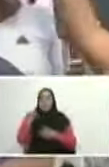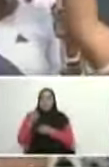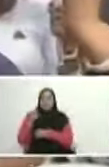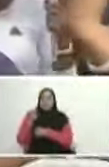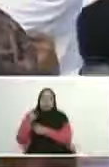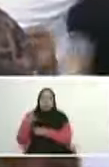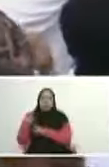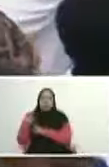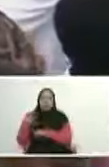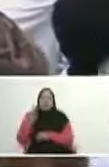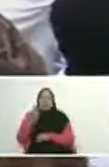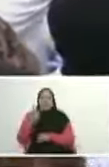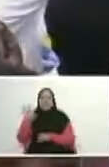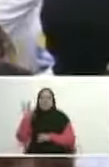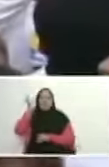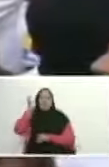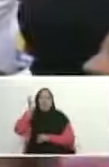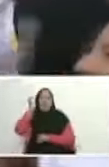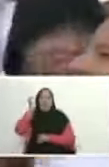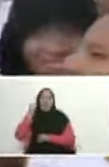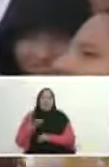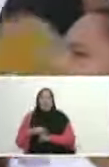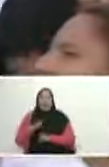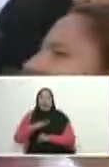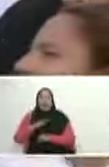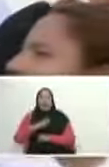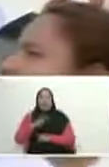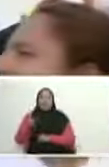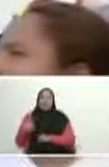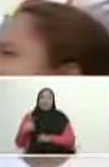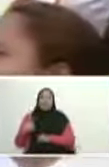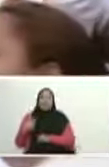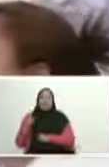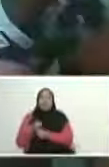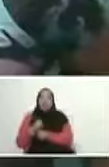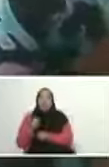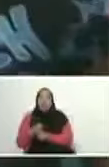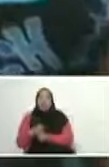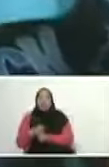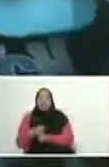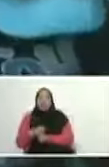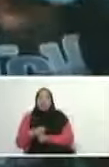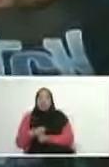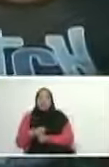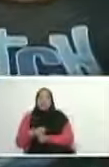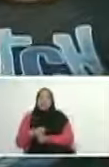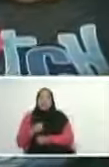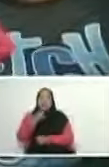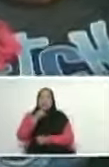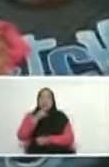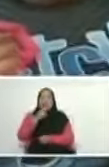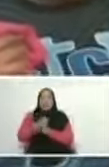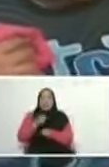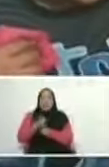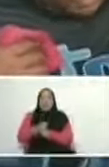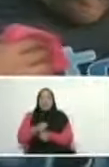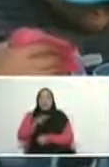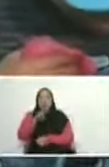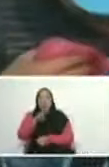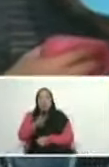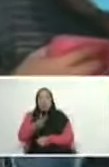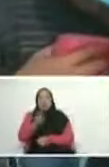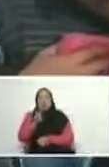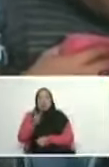222.225 comités de mujeres, presidente. Pero fíjese una cosa que está ocurriendo muy bonita. De esos